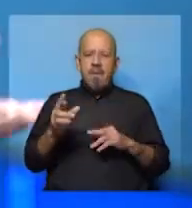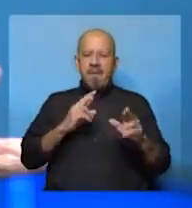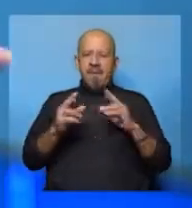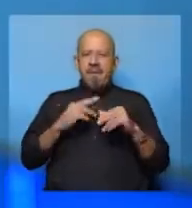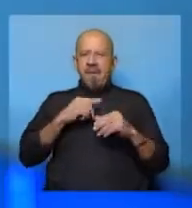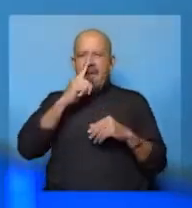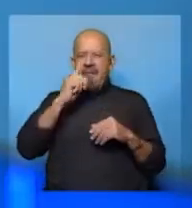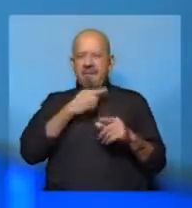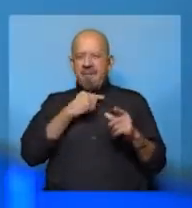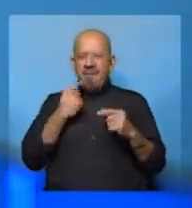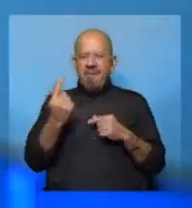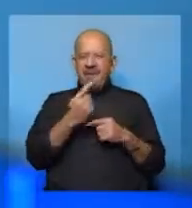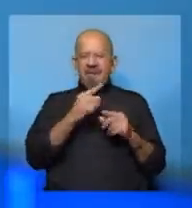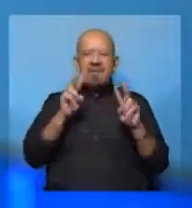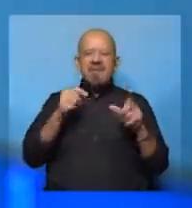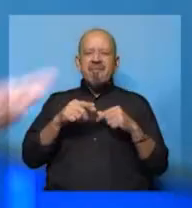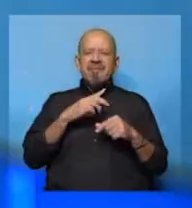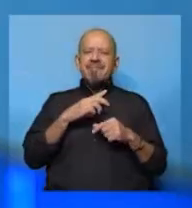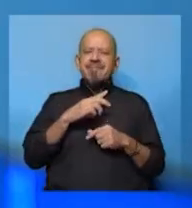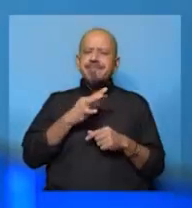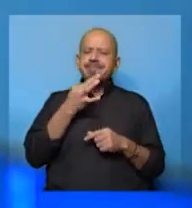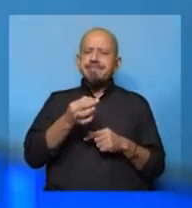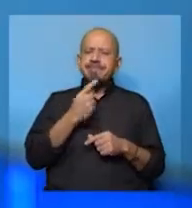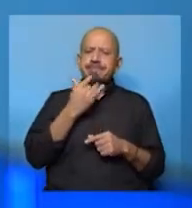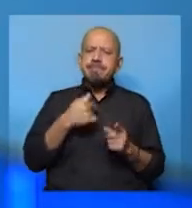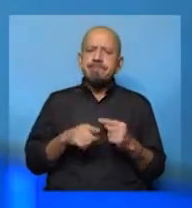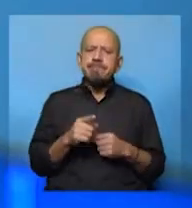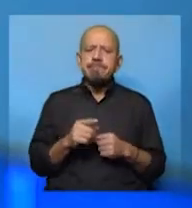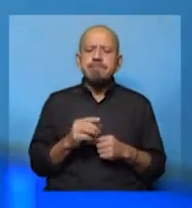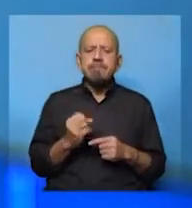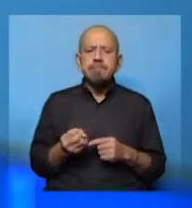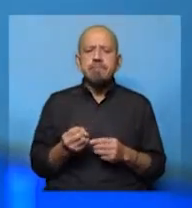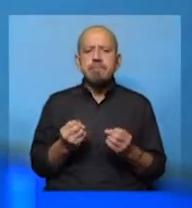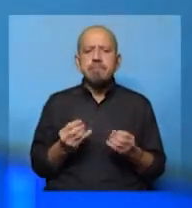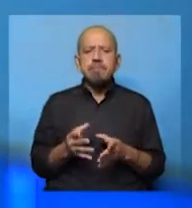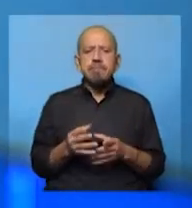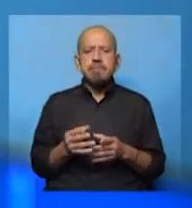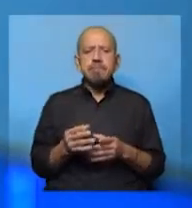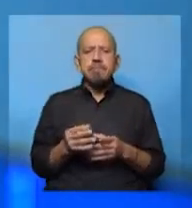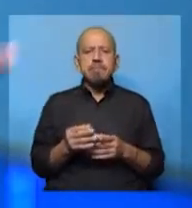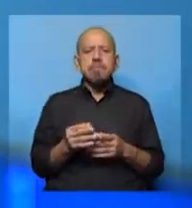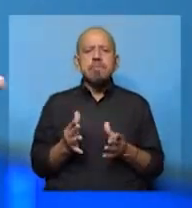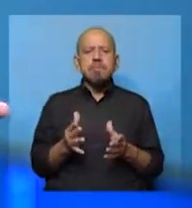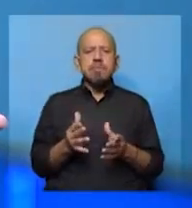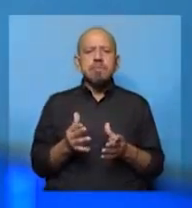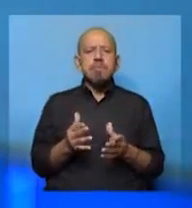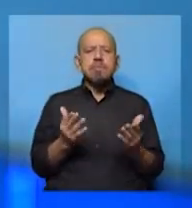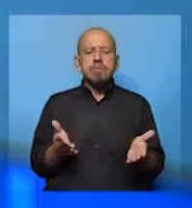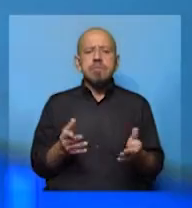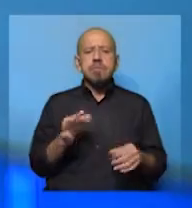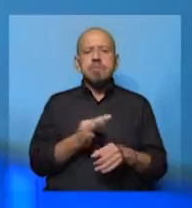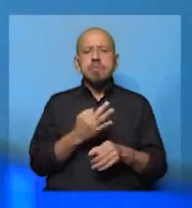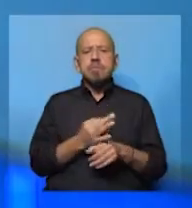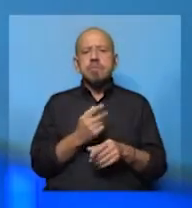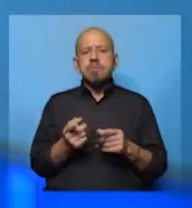inmediata a cada uno de esos temas yo te estoy dando Este ejemplo porque de alguna manera este describe a Carolina